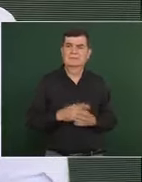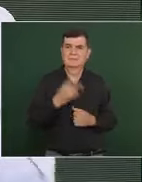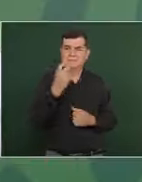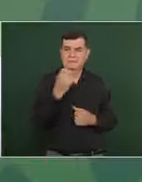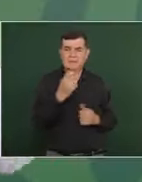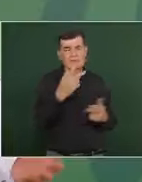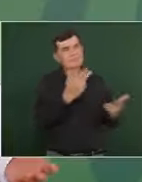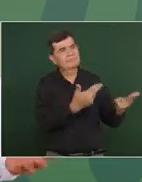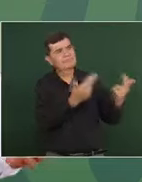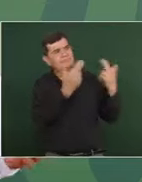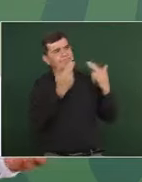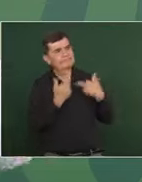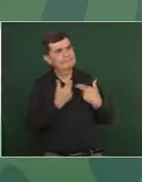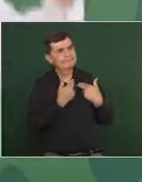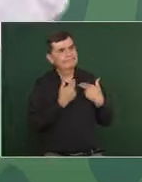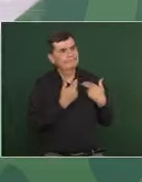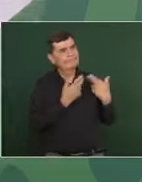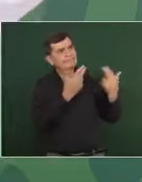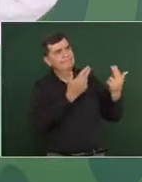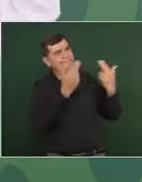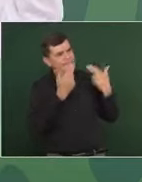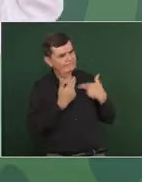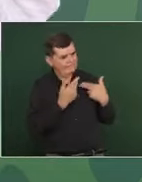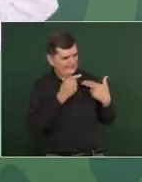esa herencia que viene